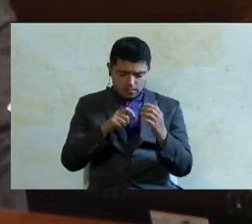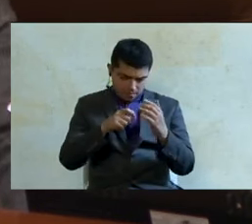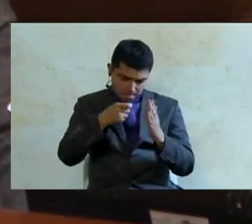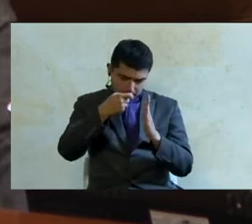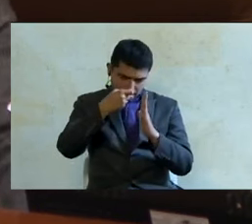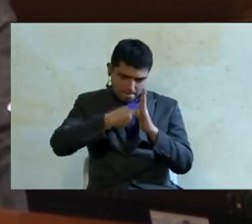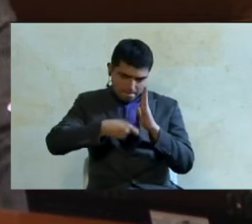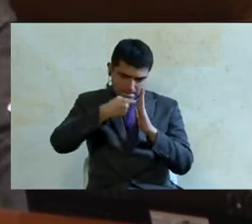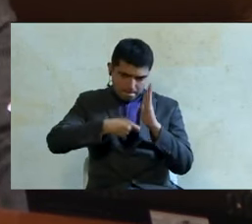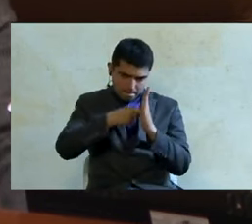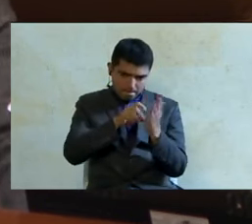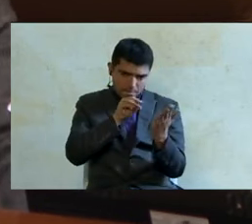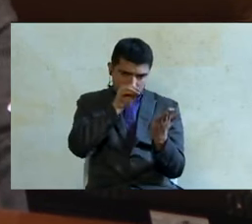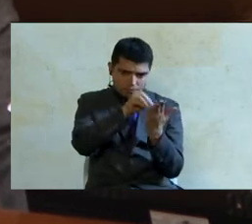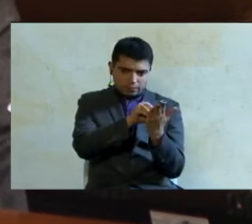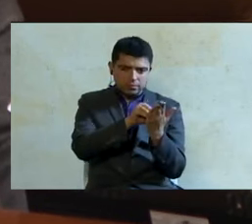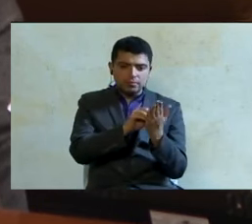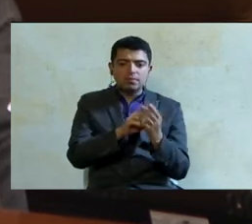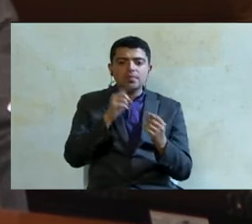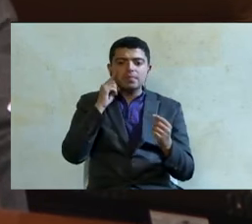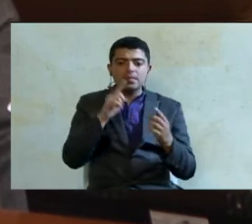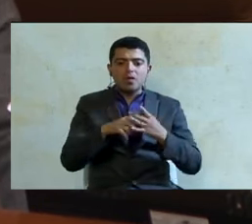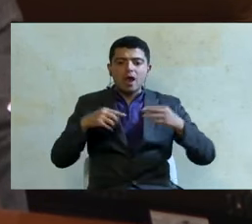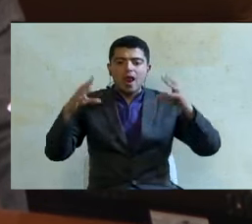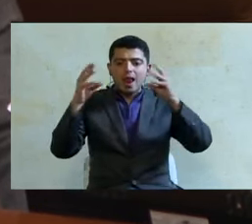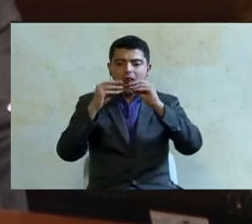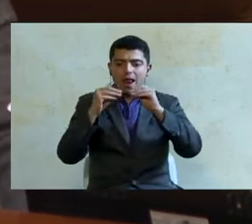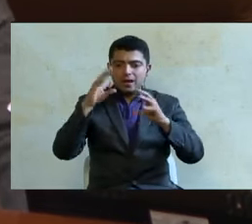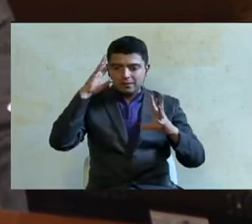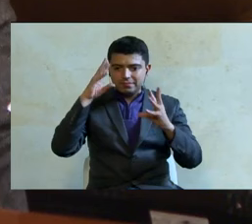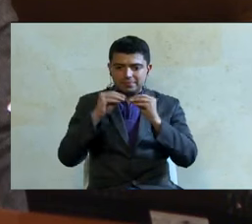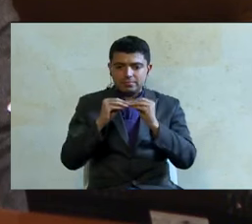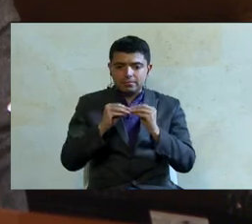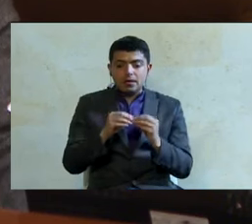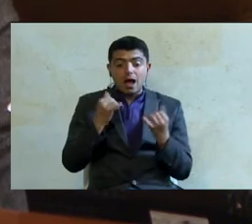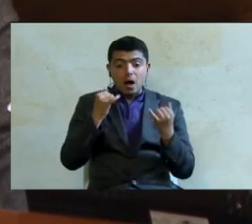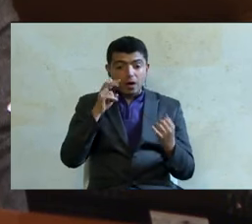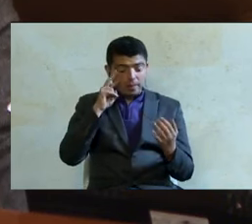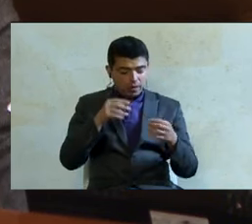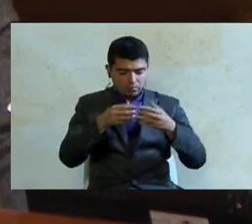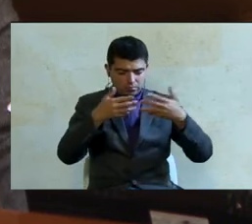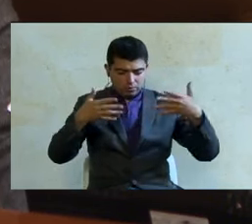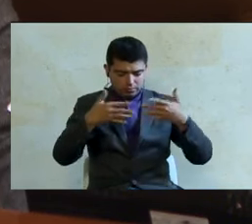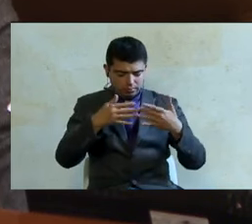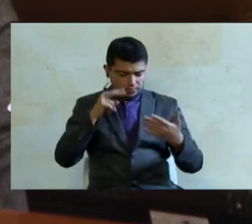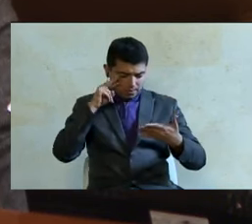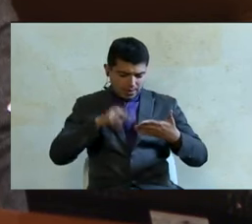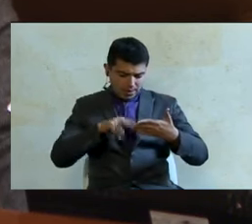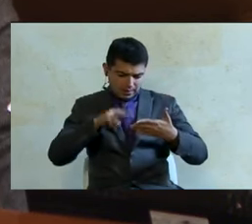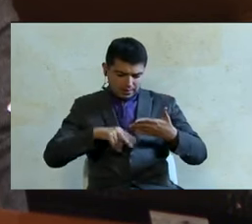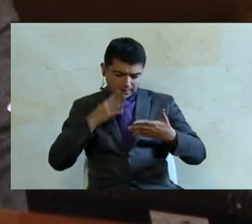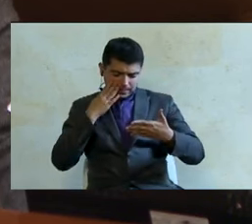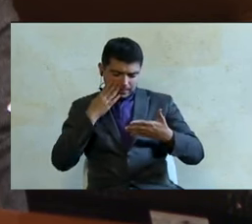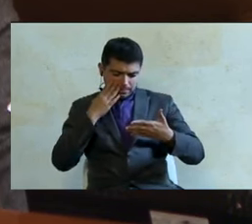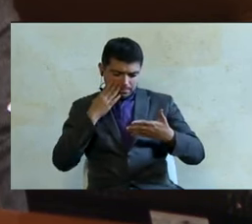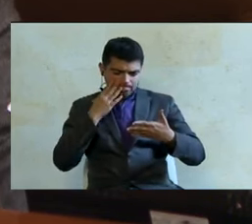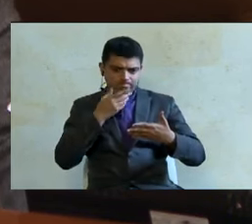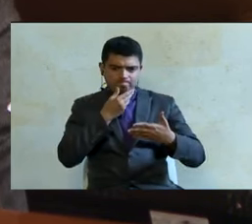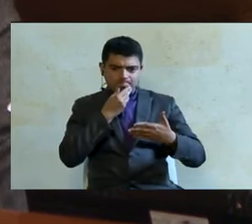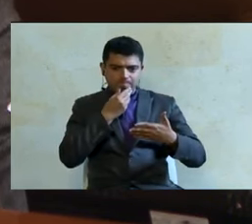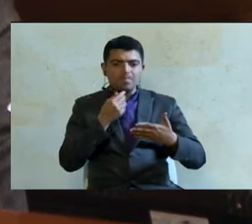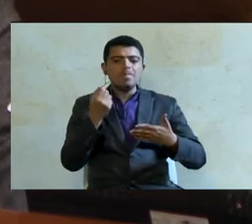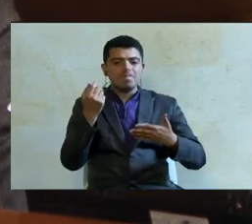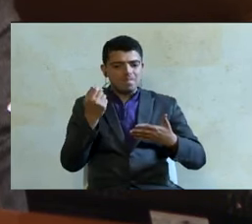en en la conciliación pero la verdad como está redactada no no no conllevaría inclusive a